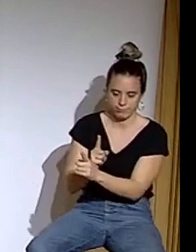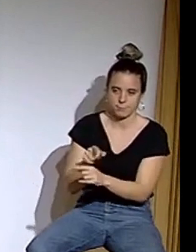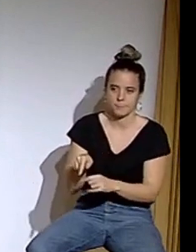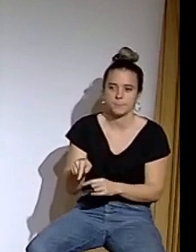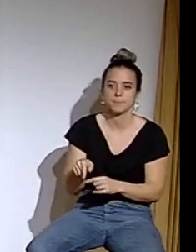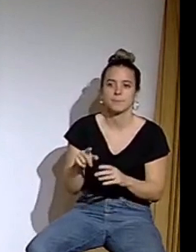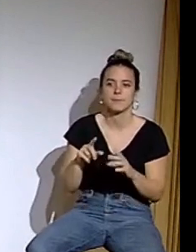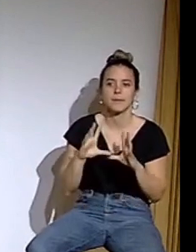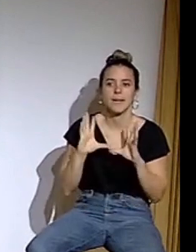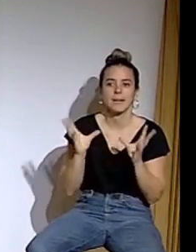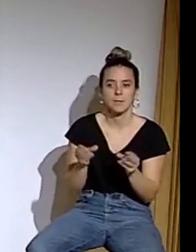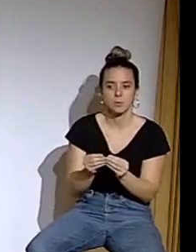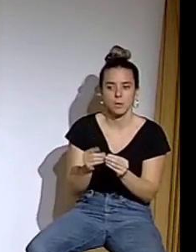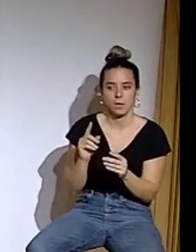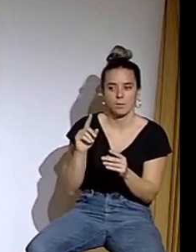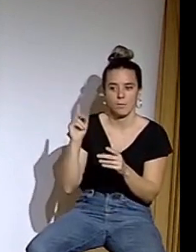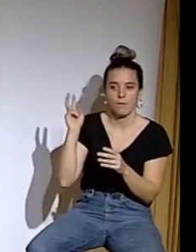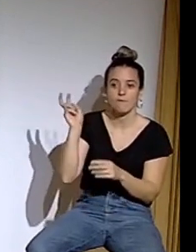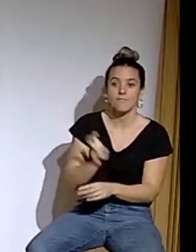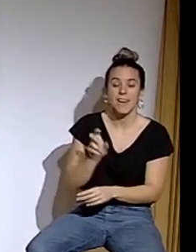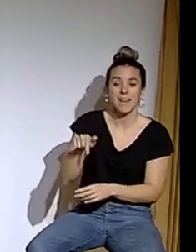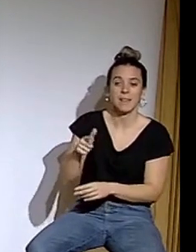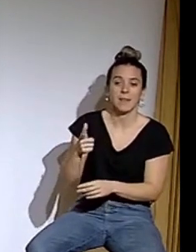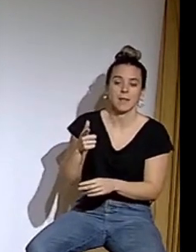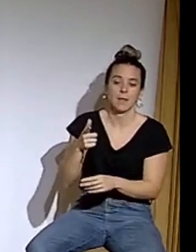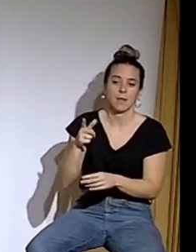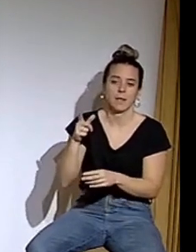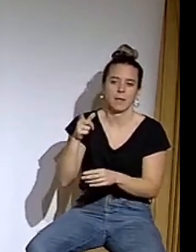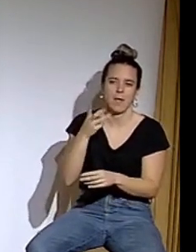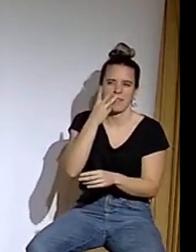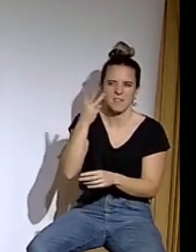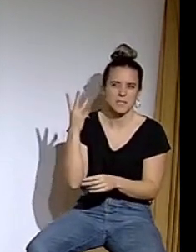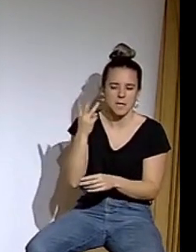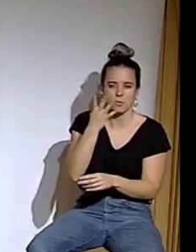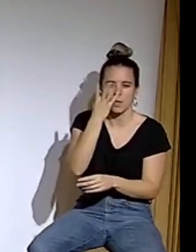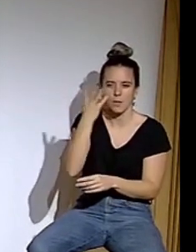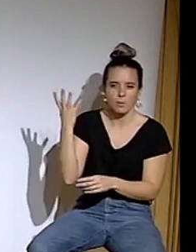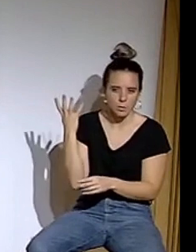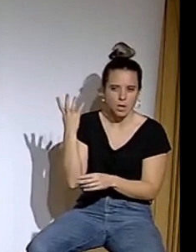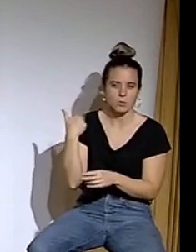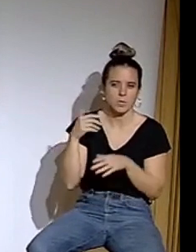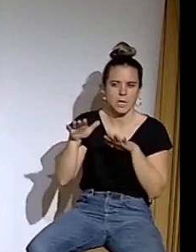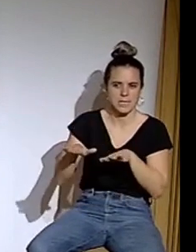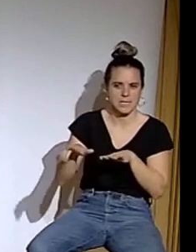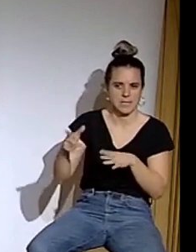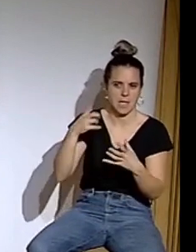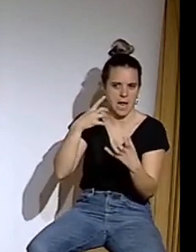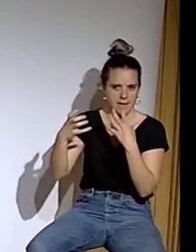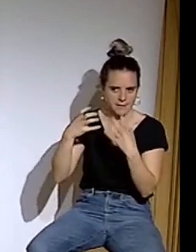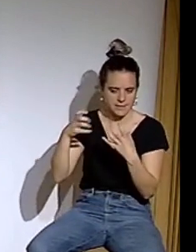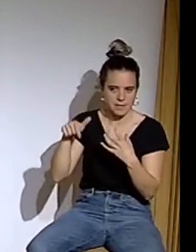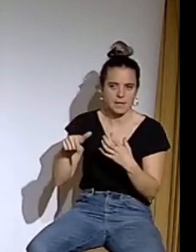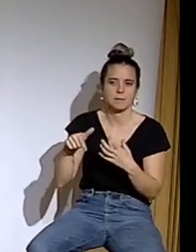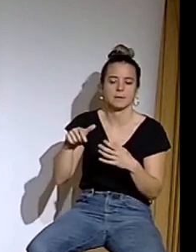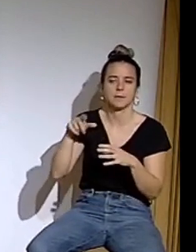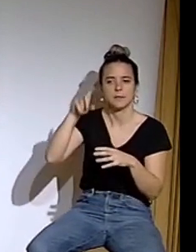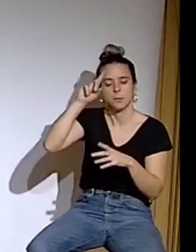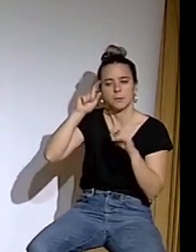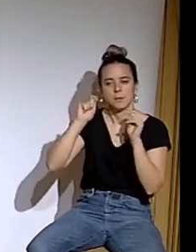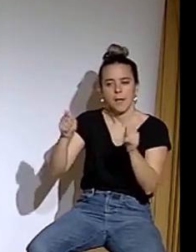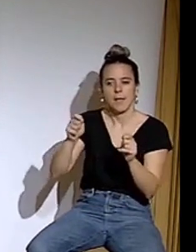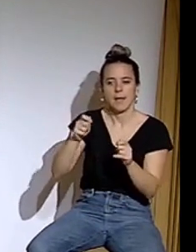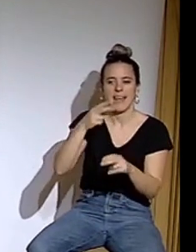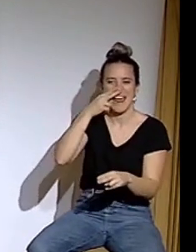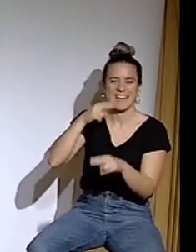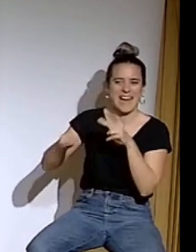artística que hice hace como tres años o cuatro que se llamaba la rara también organizado por compañeros lgtbi